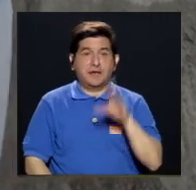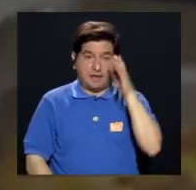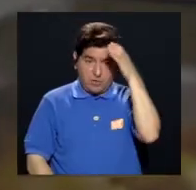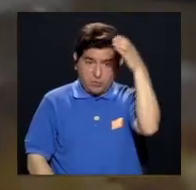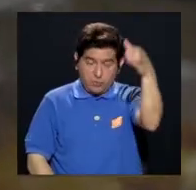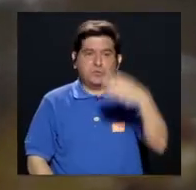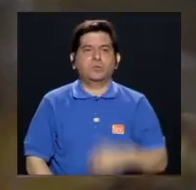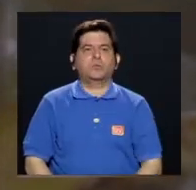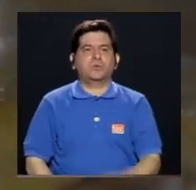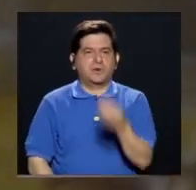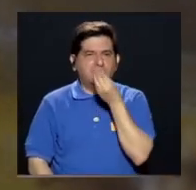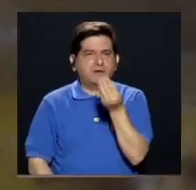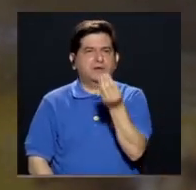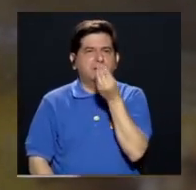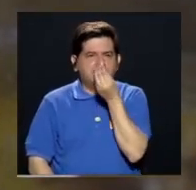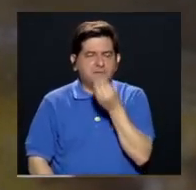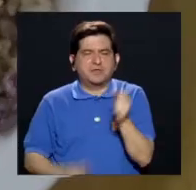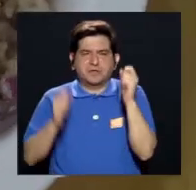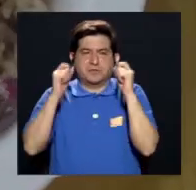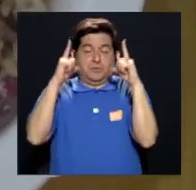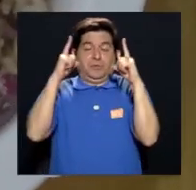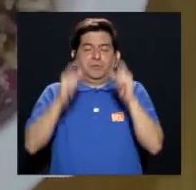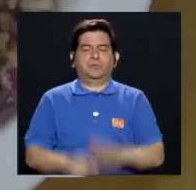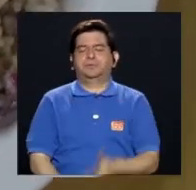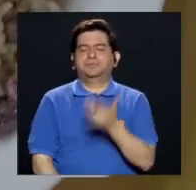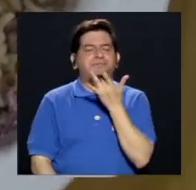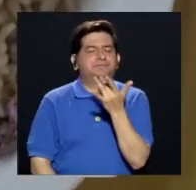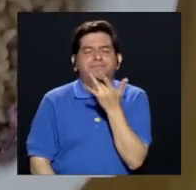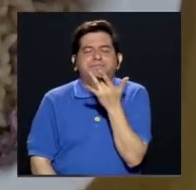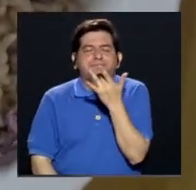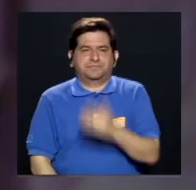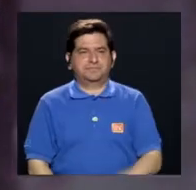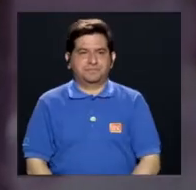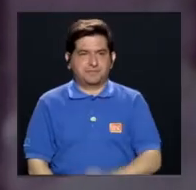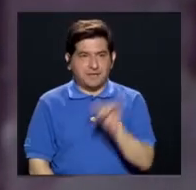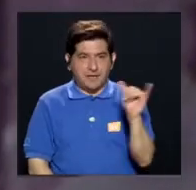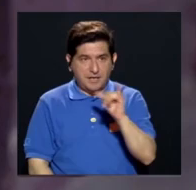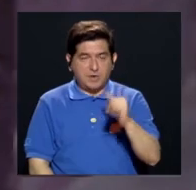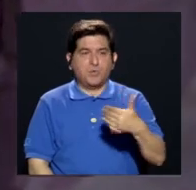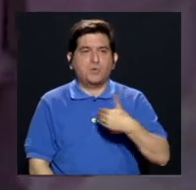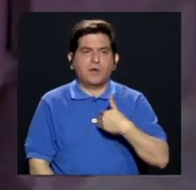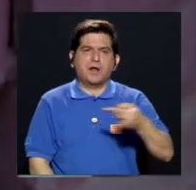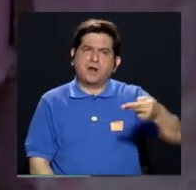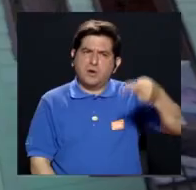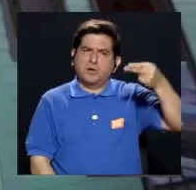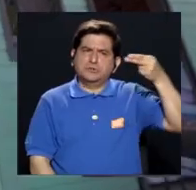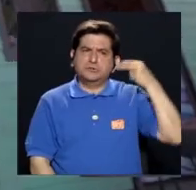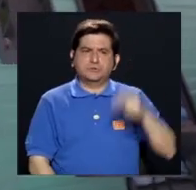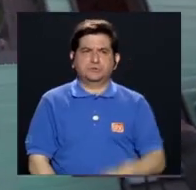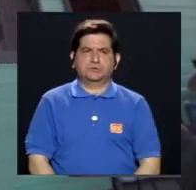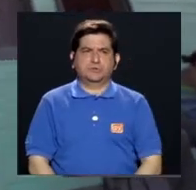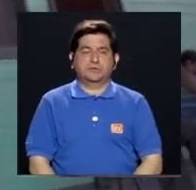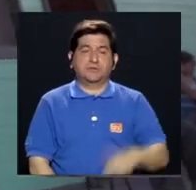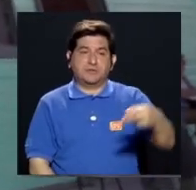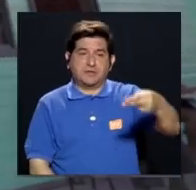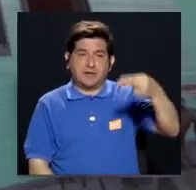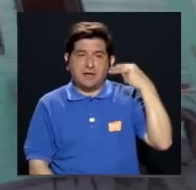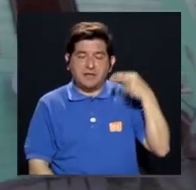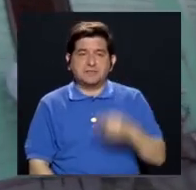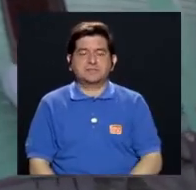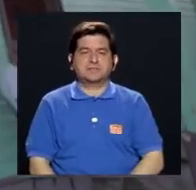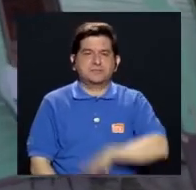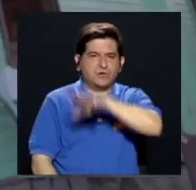cultura, gastronomía increíble, riquísima, y además de eso también tiene una historia de